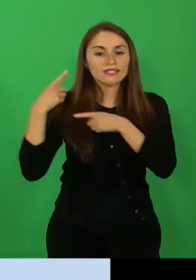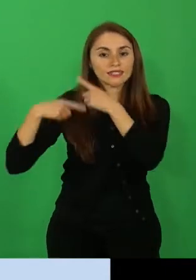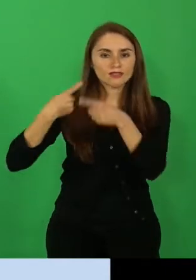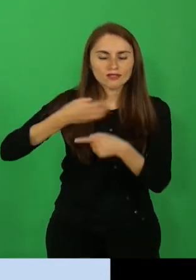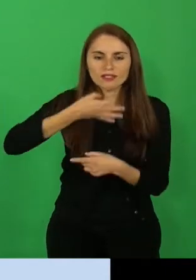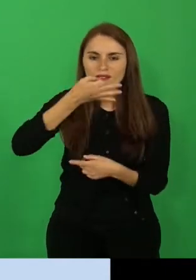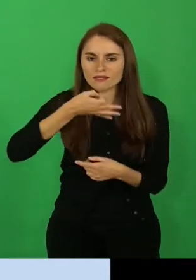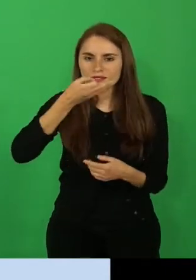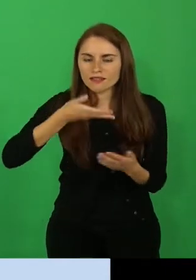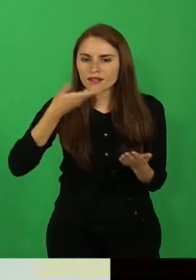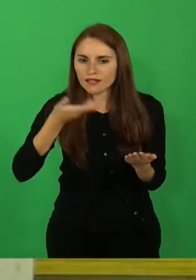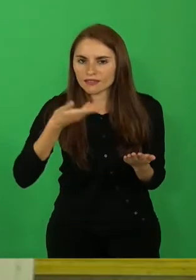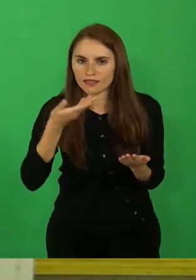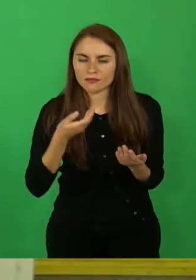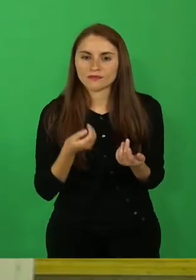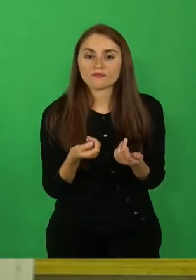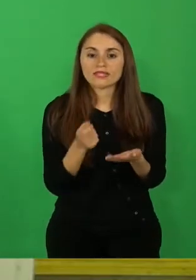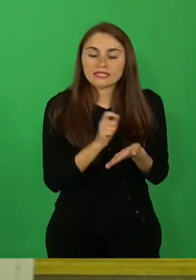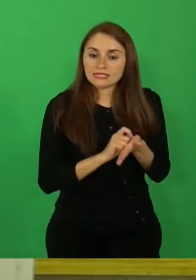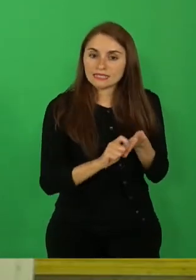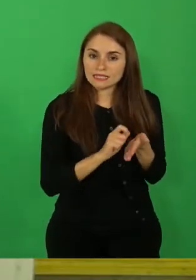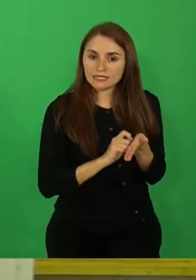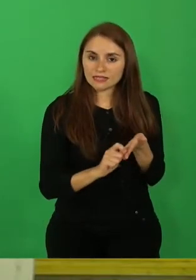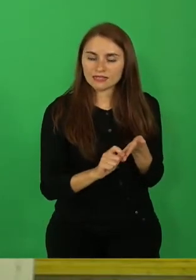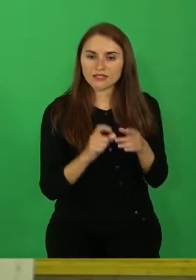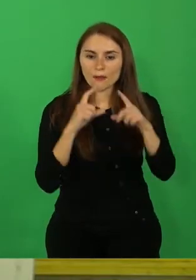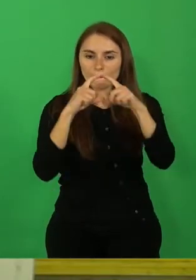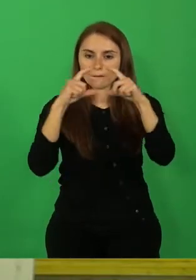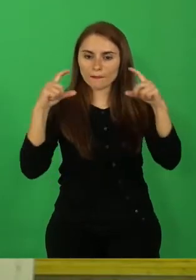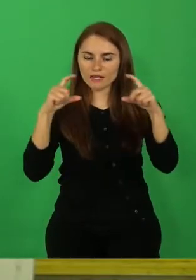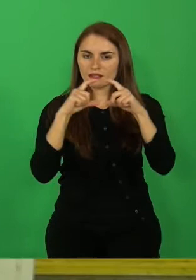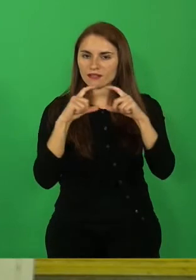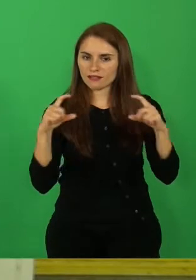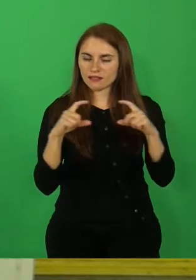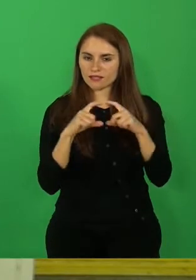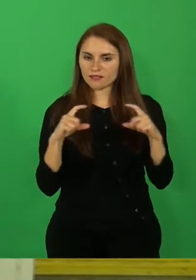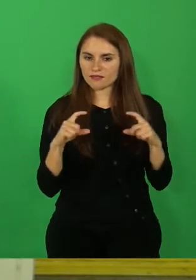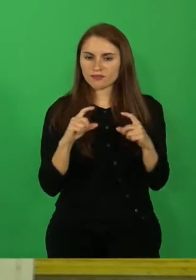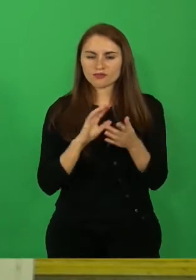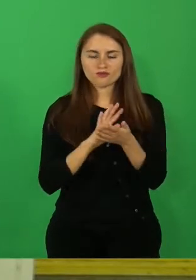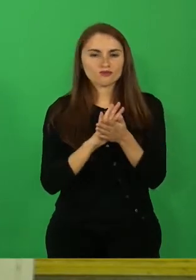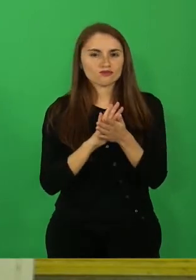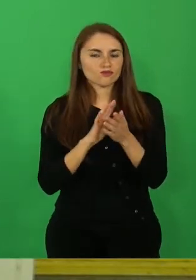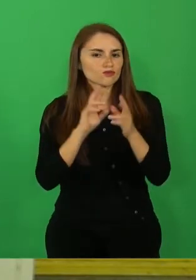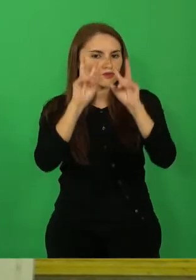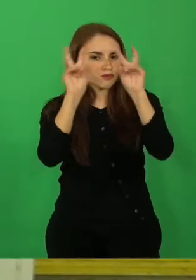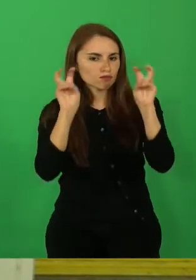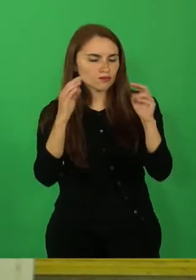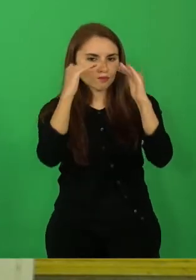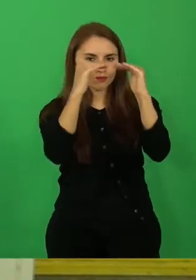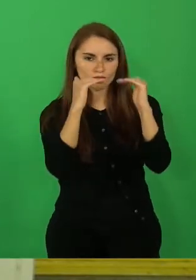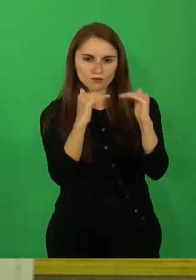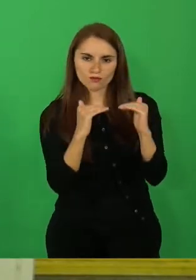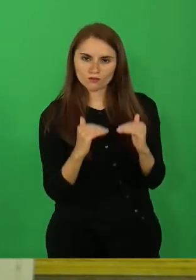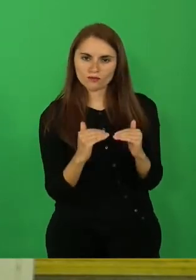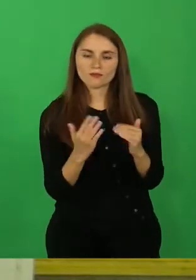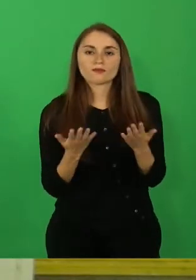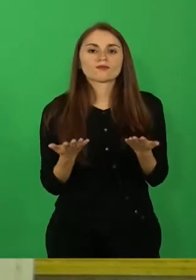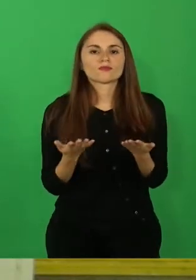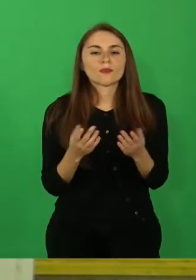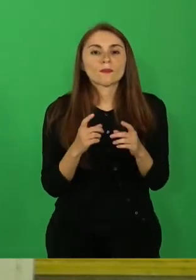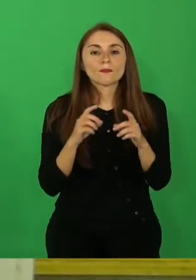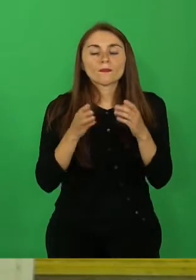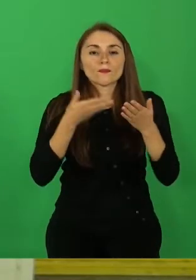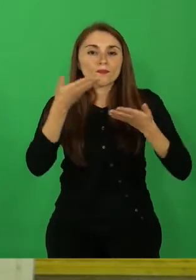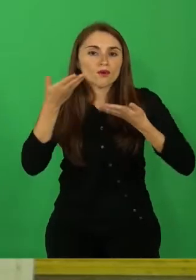historia. Se escribe en párrafos o prosa. Todo texto tiene su estructura. Por ejemplo,